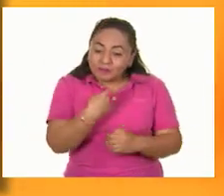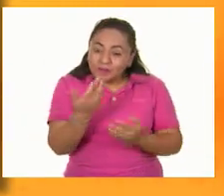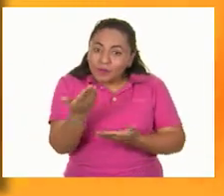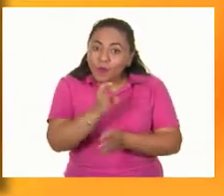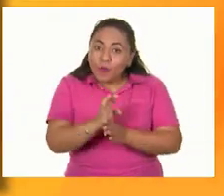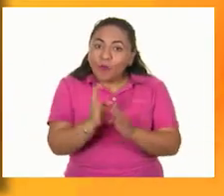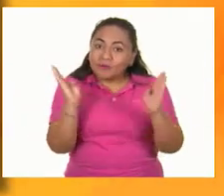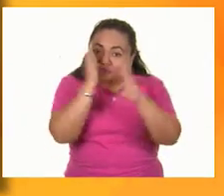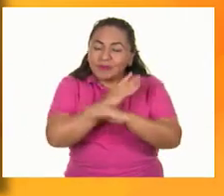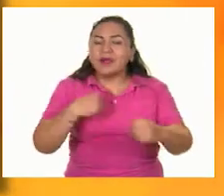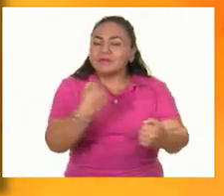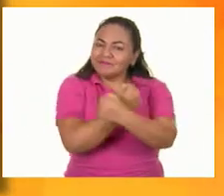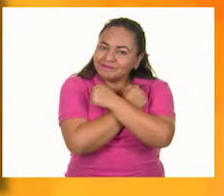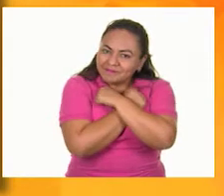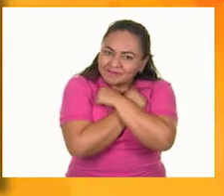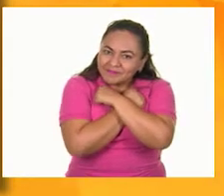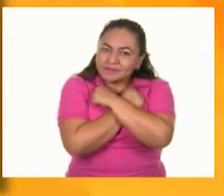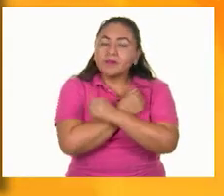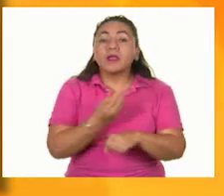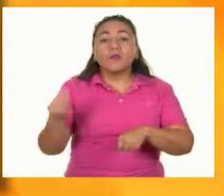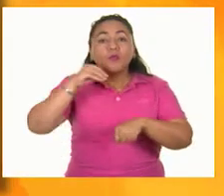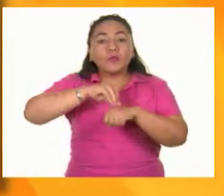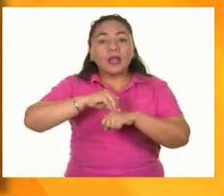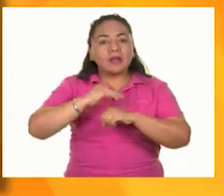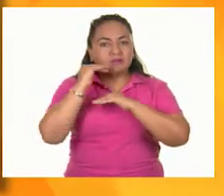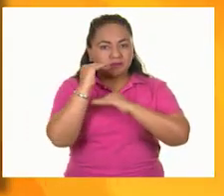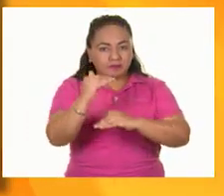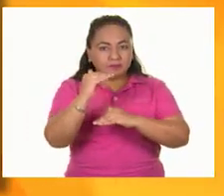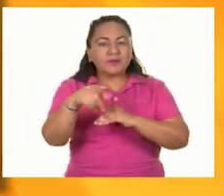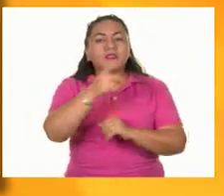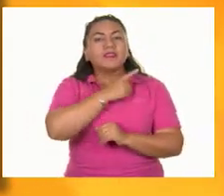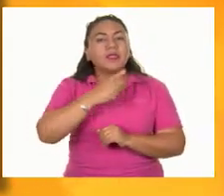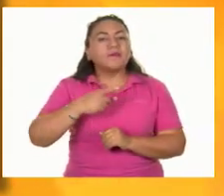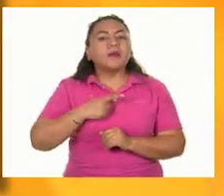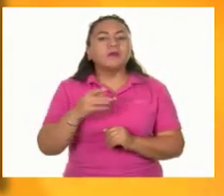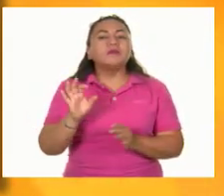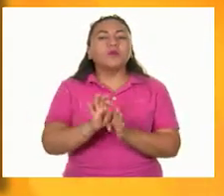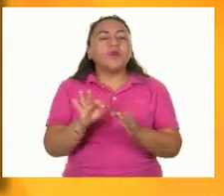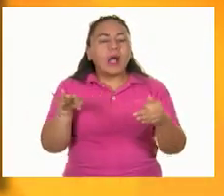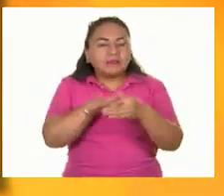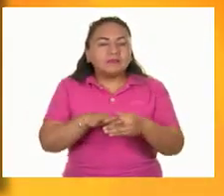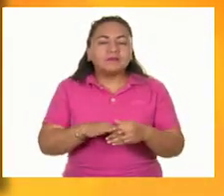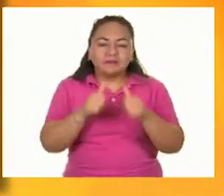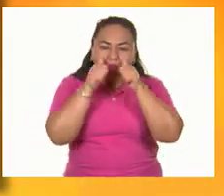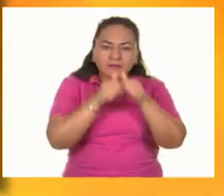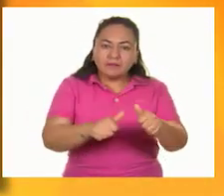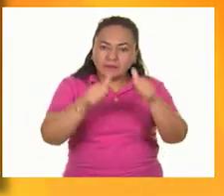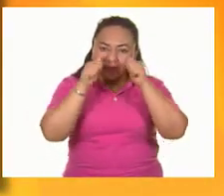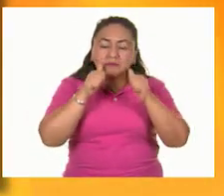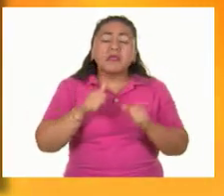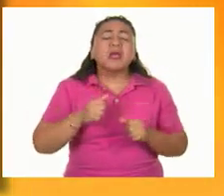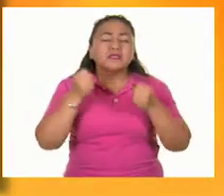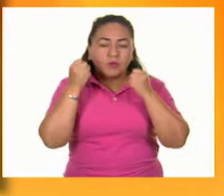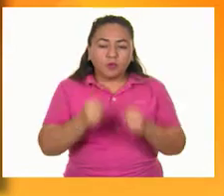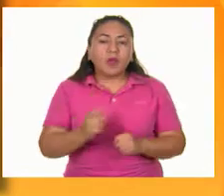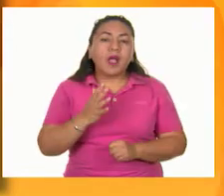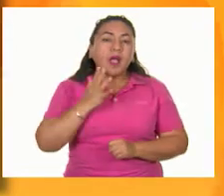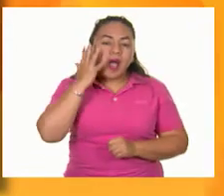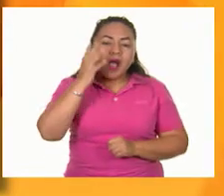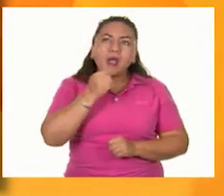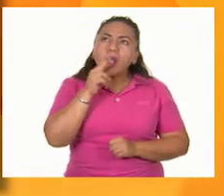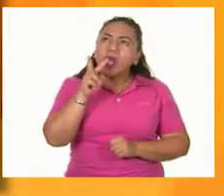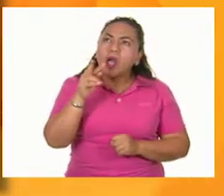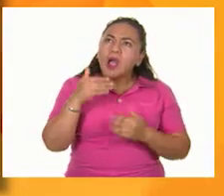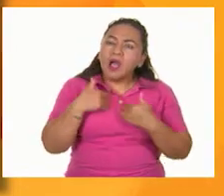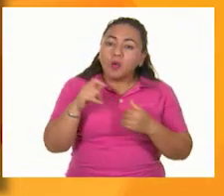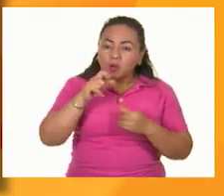juntos. Establece límites y sé consistente con ellos. Es más probable que tu hijo te escuche y coopere